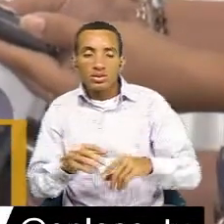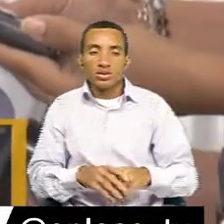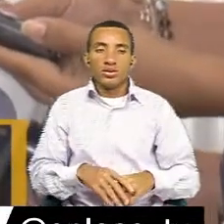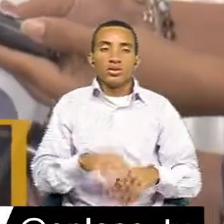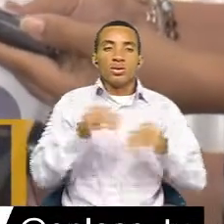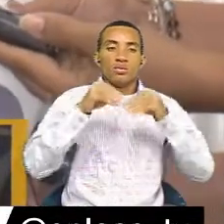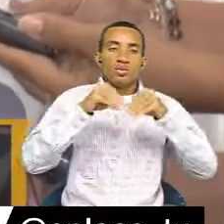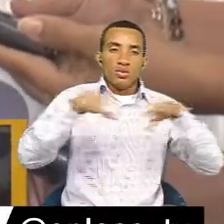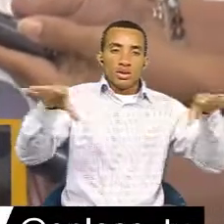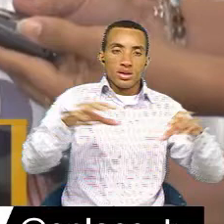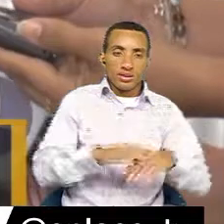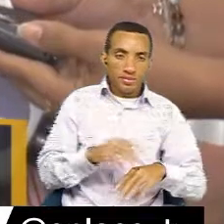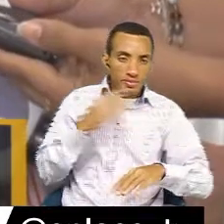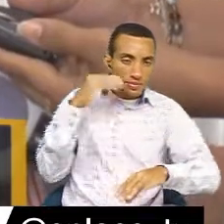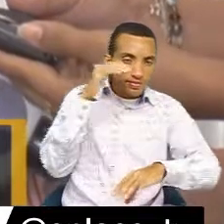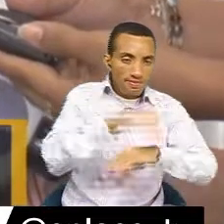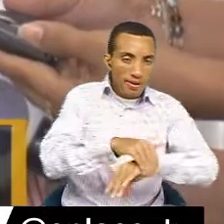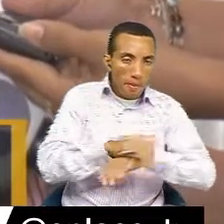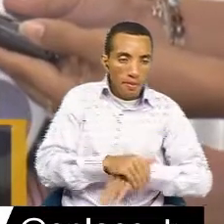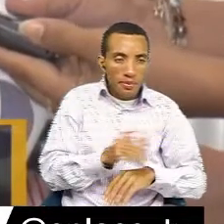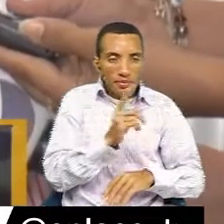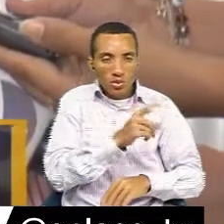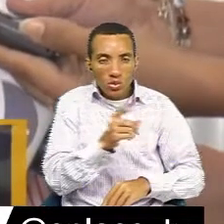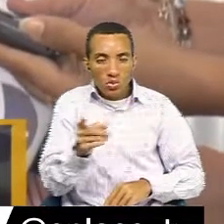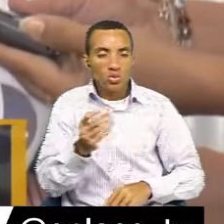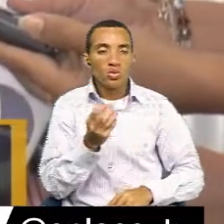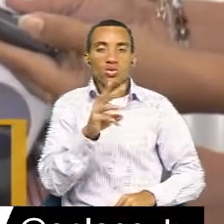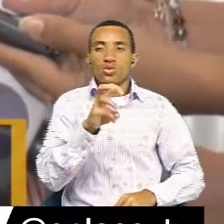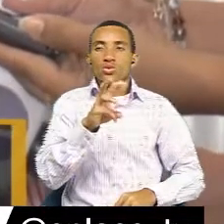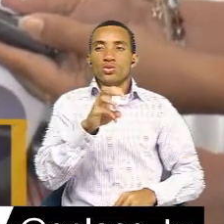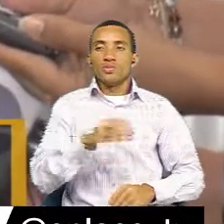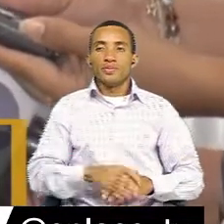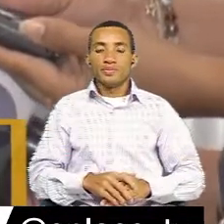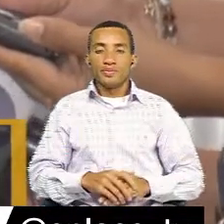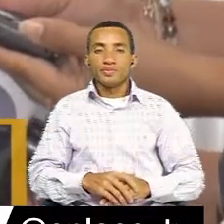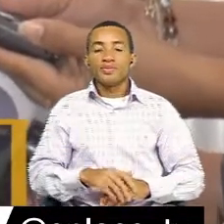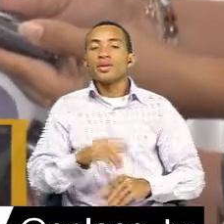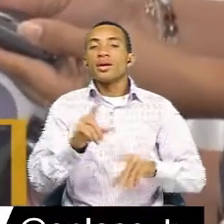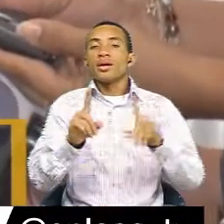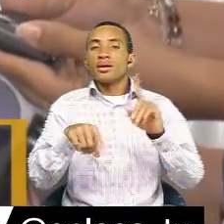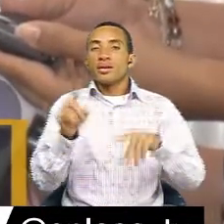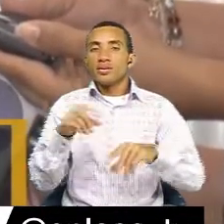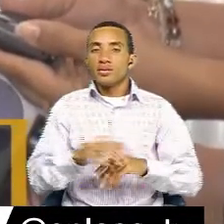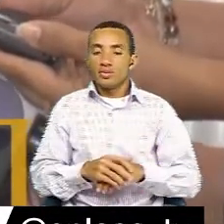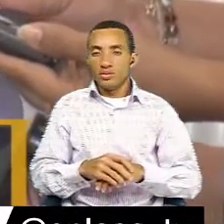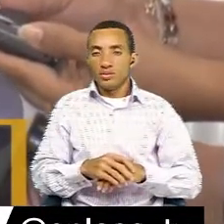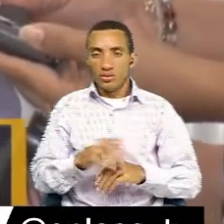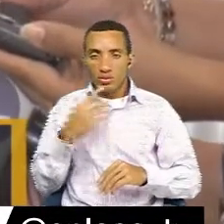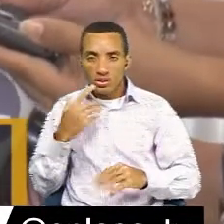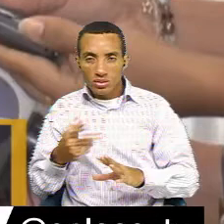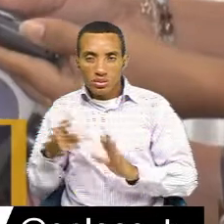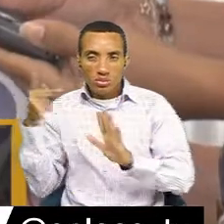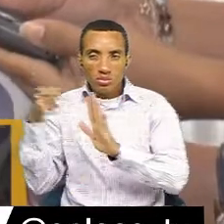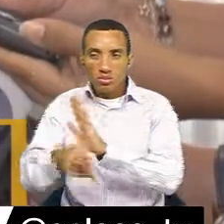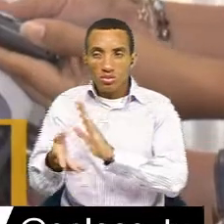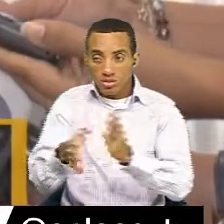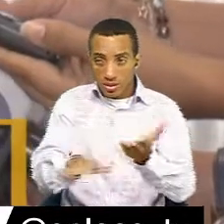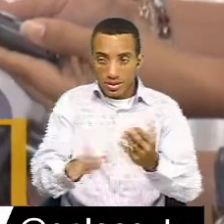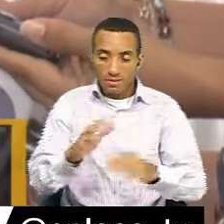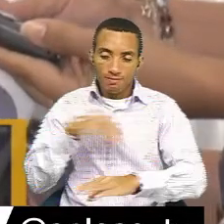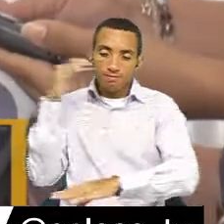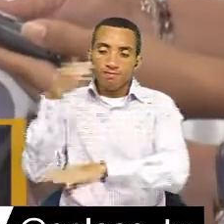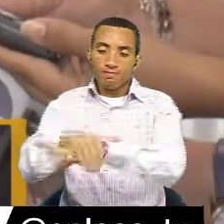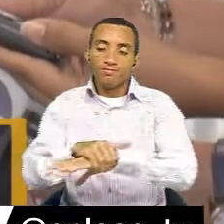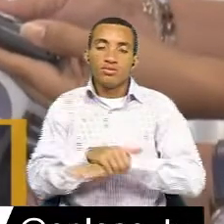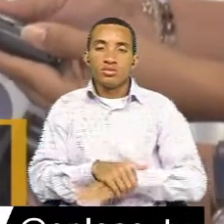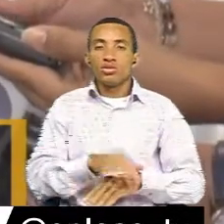capturas. Por homicidio, logramos desarticular 8 bandas criminales, arrojando